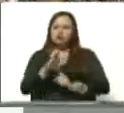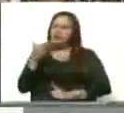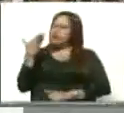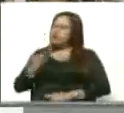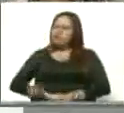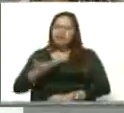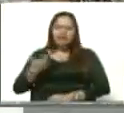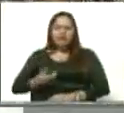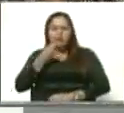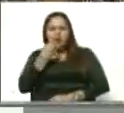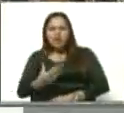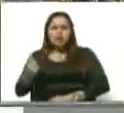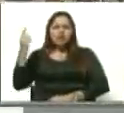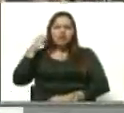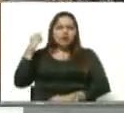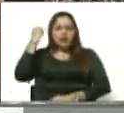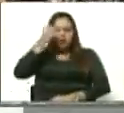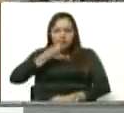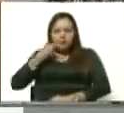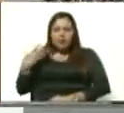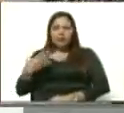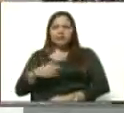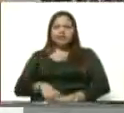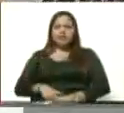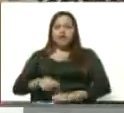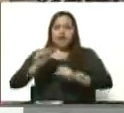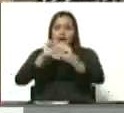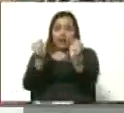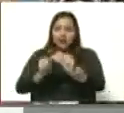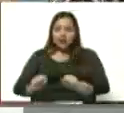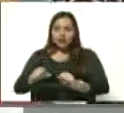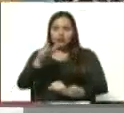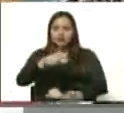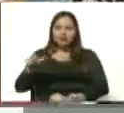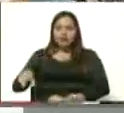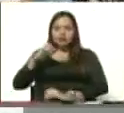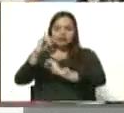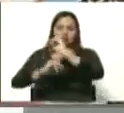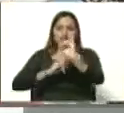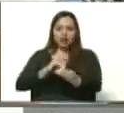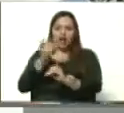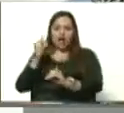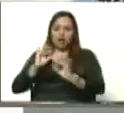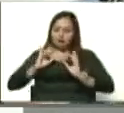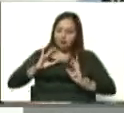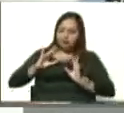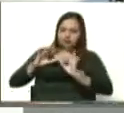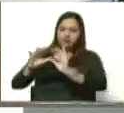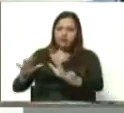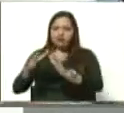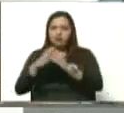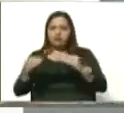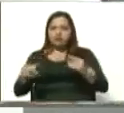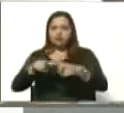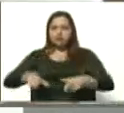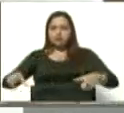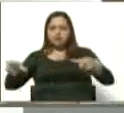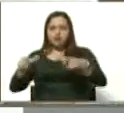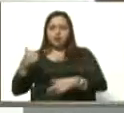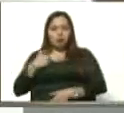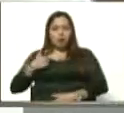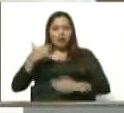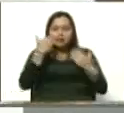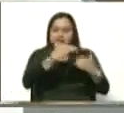riquísima, sus mujeres hermosas, artistas internacionales, han venido de todo tipo, de cualquier